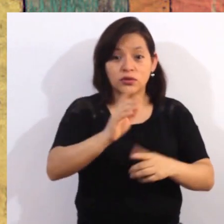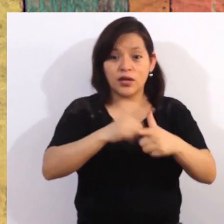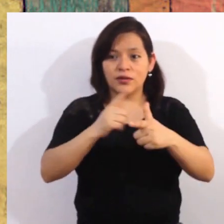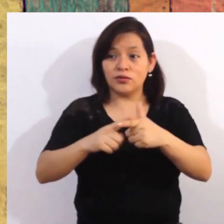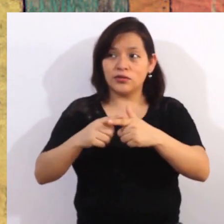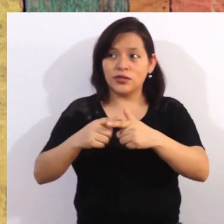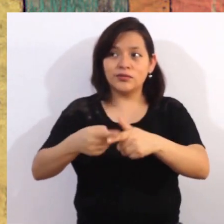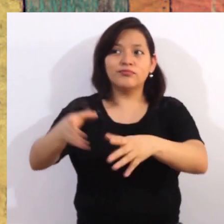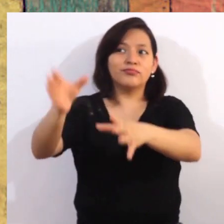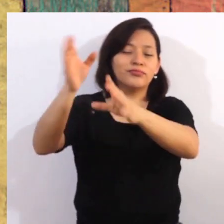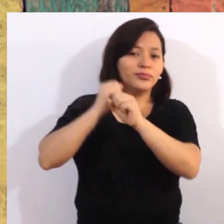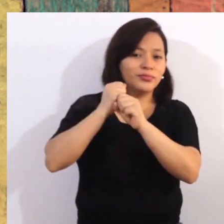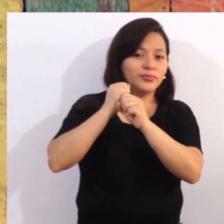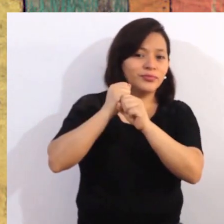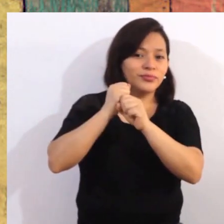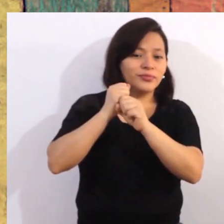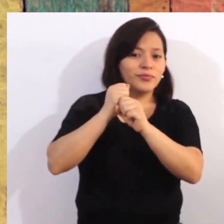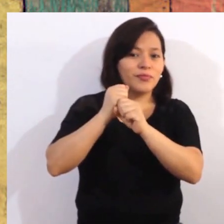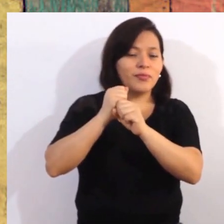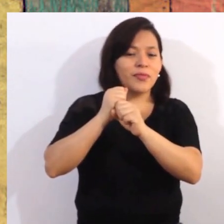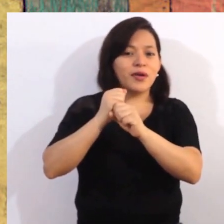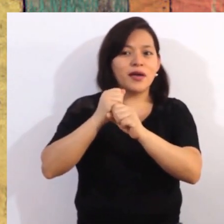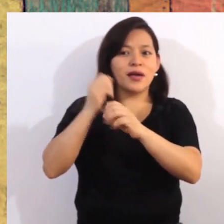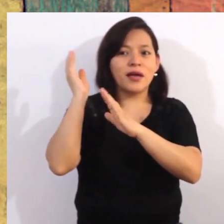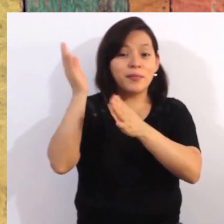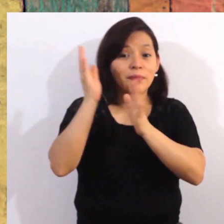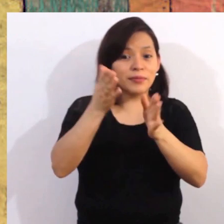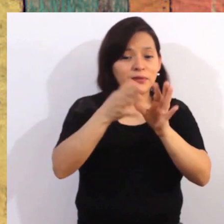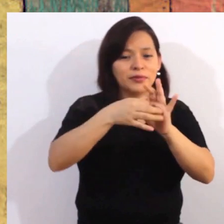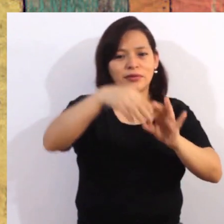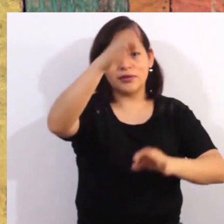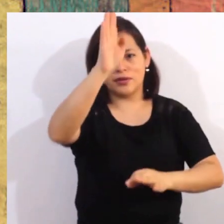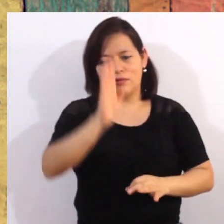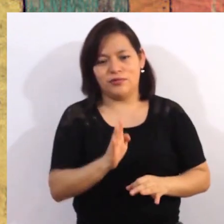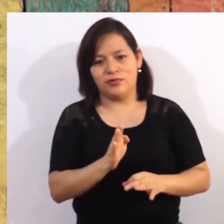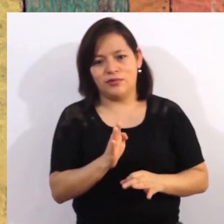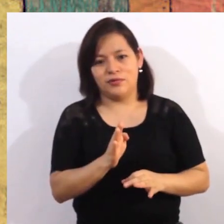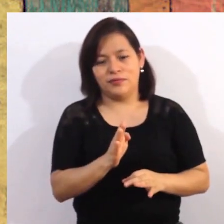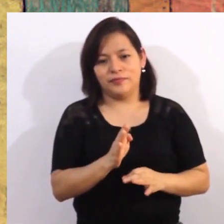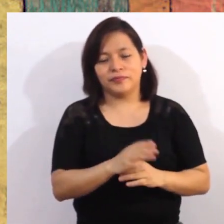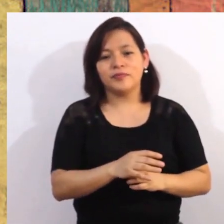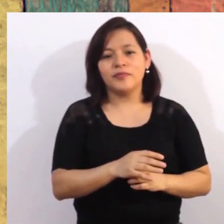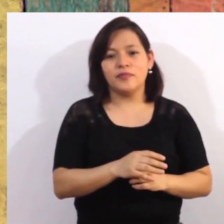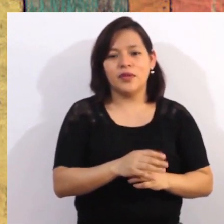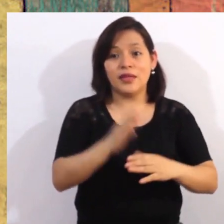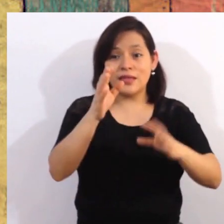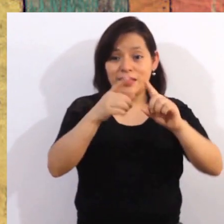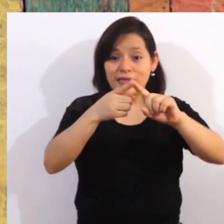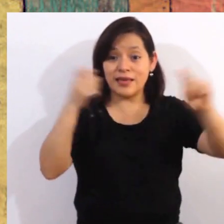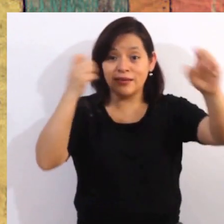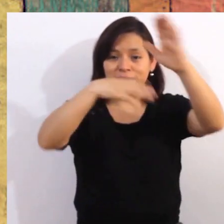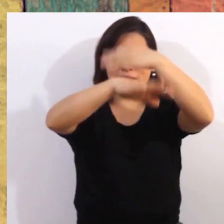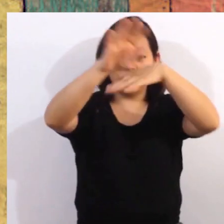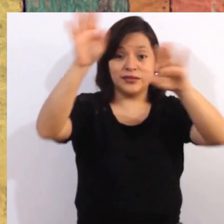del Señor. Un mensaje que sale del cielo, pero que es interrumpido precisamente por el príncipe